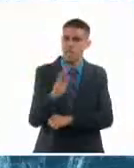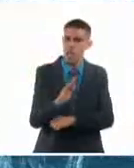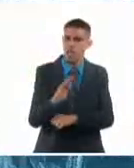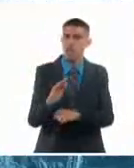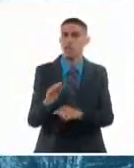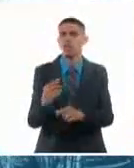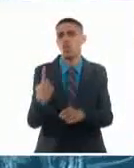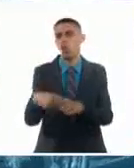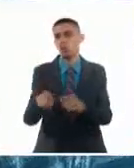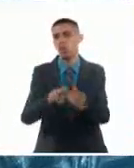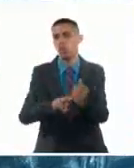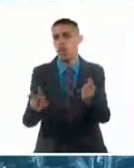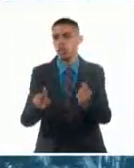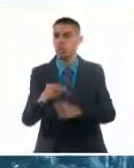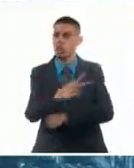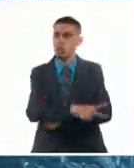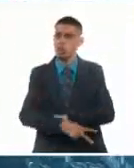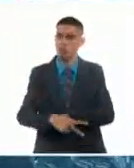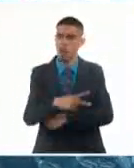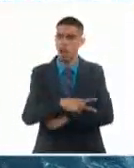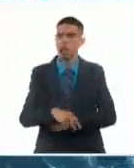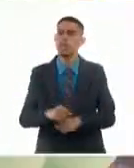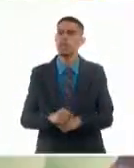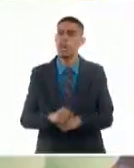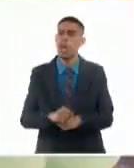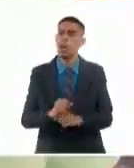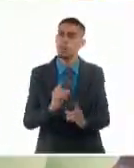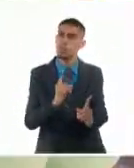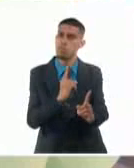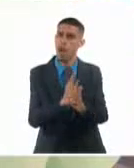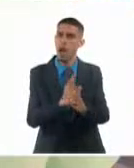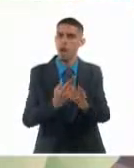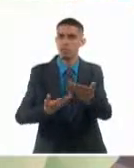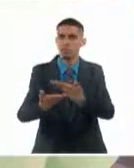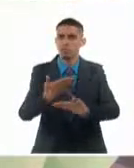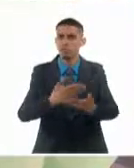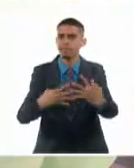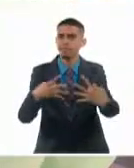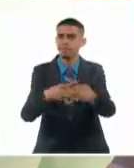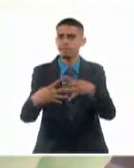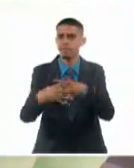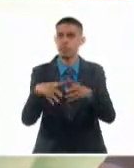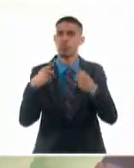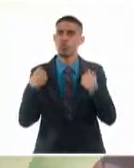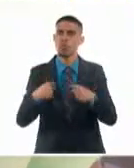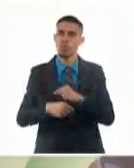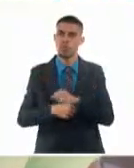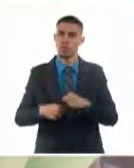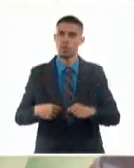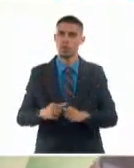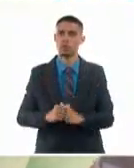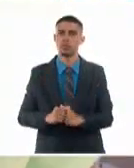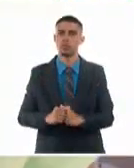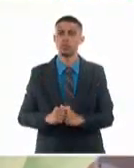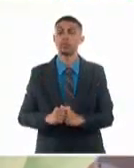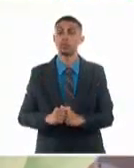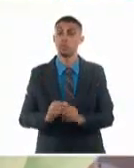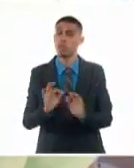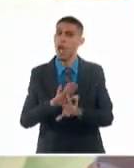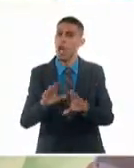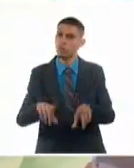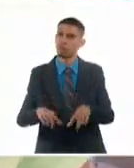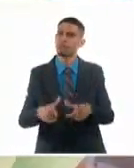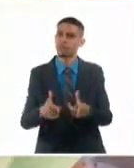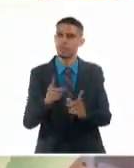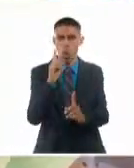perfecta con nuestros niños, con nuestros pioneros. Creo que hoy cumplimos otra de las expectativas dentro de nuestro evento. Y